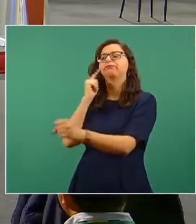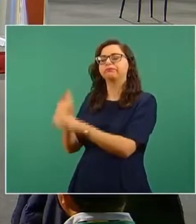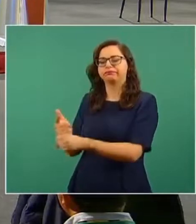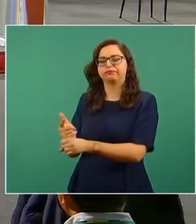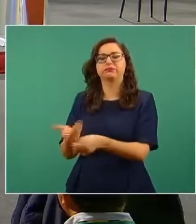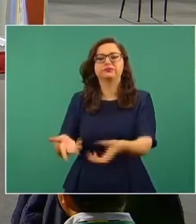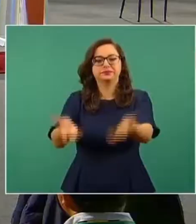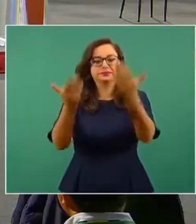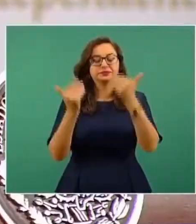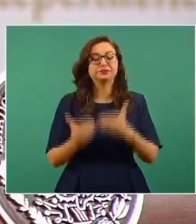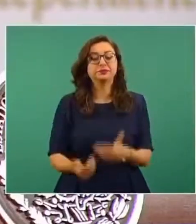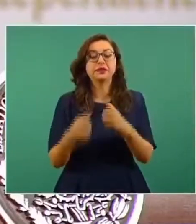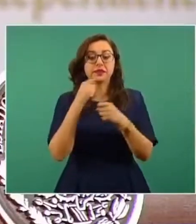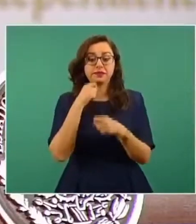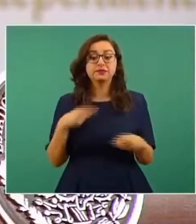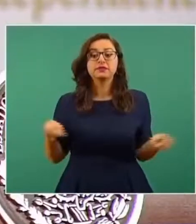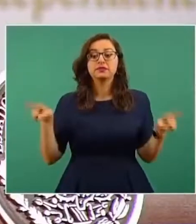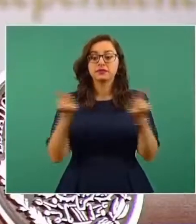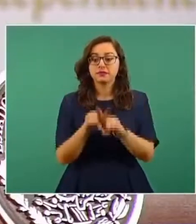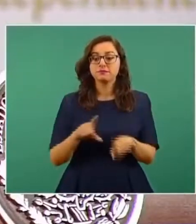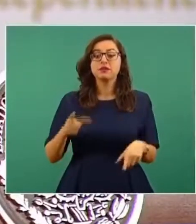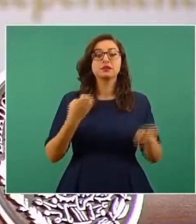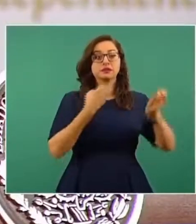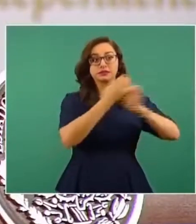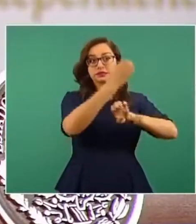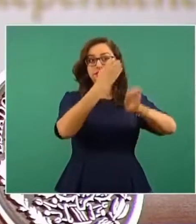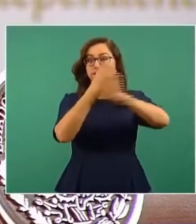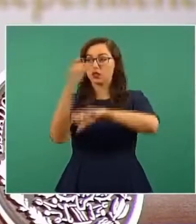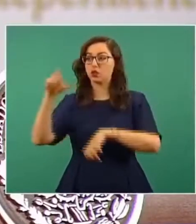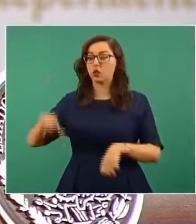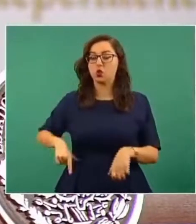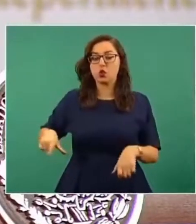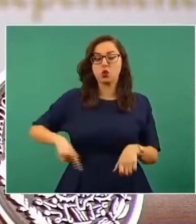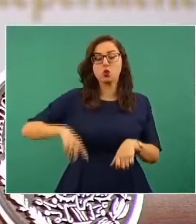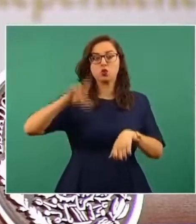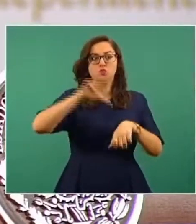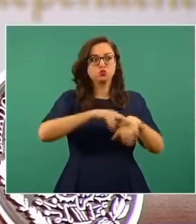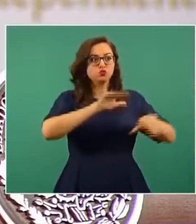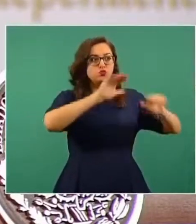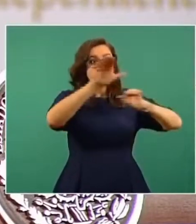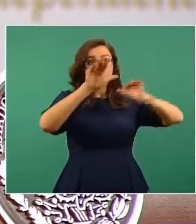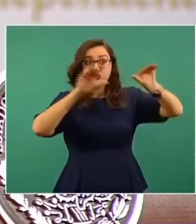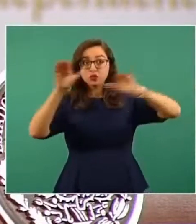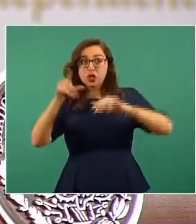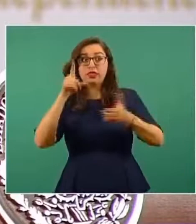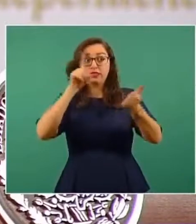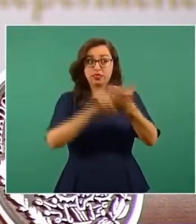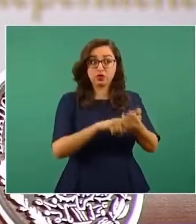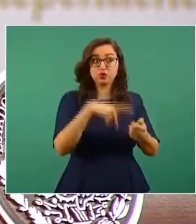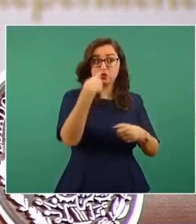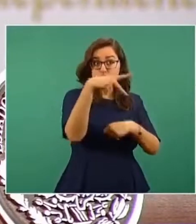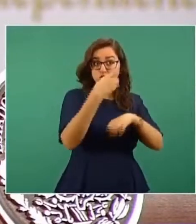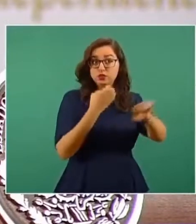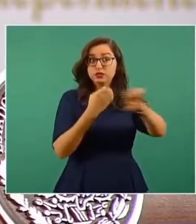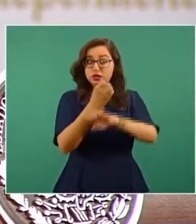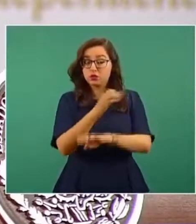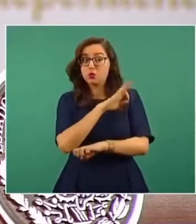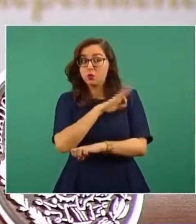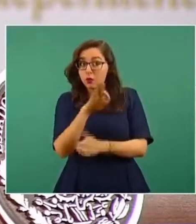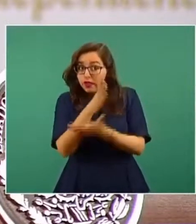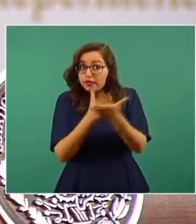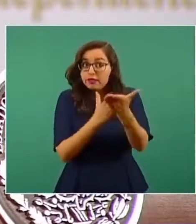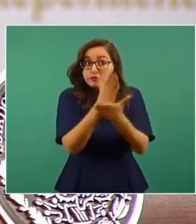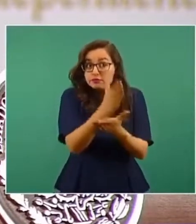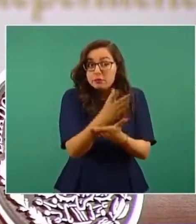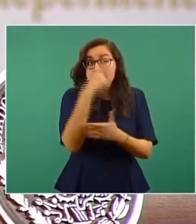estamos consultando con los gobernadores la aplicación de esta estrategia en sus entidades con énfasis en las medidas